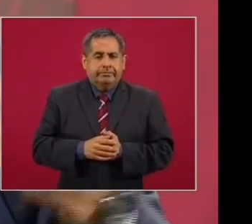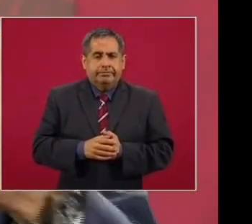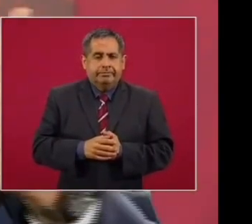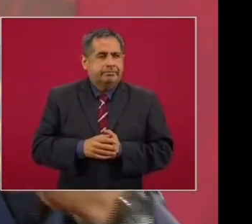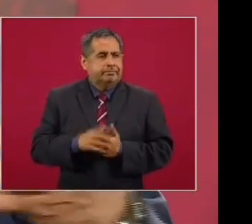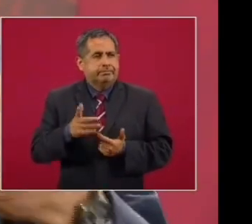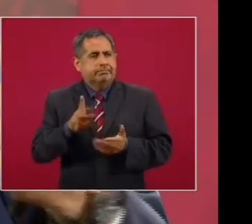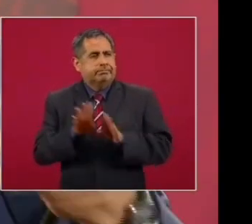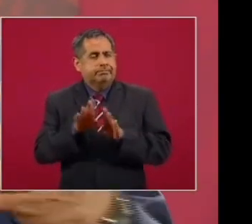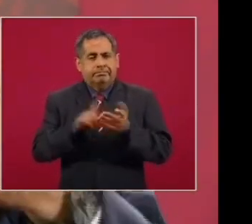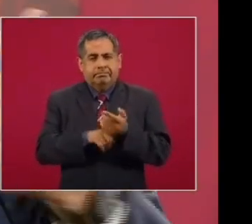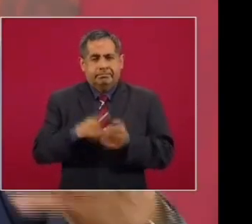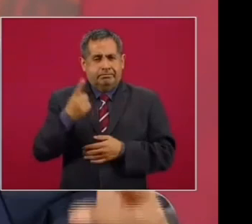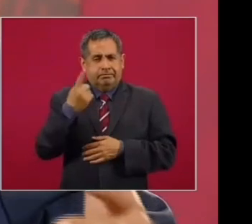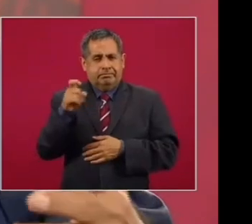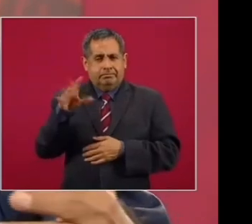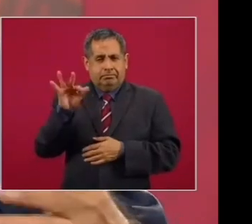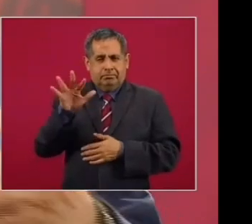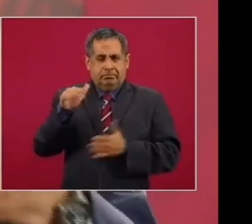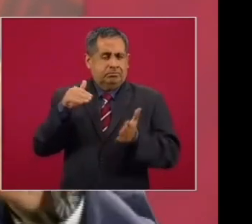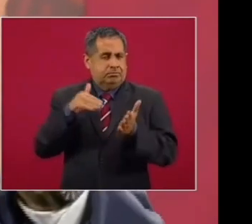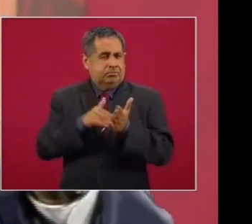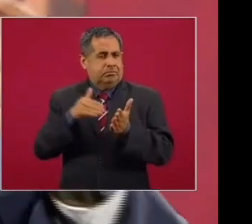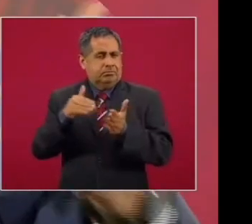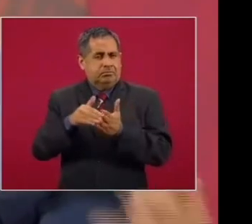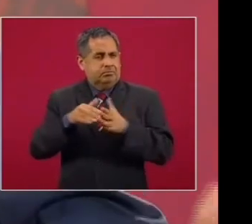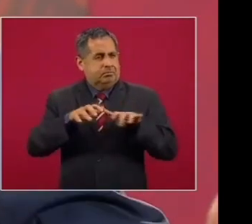más de 140 millones de